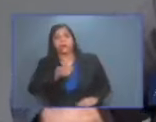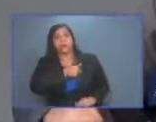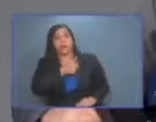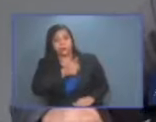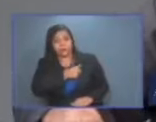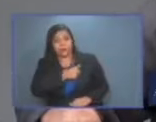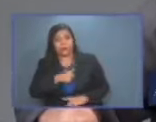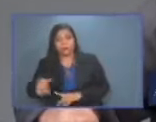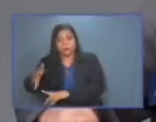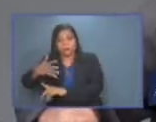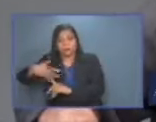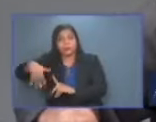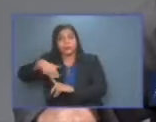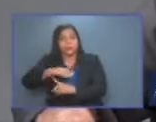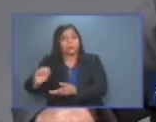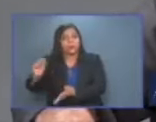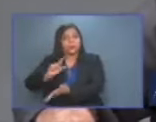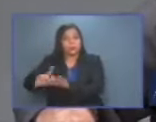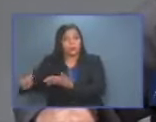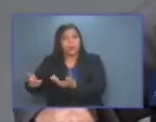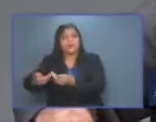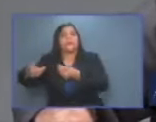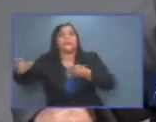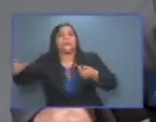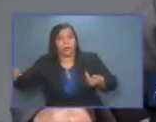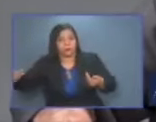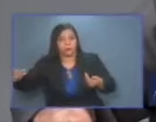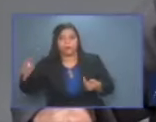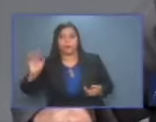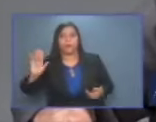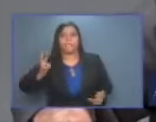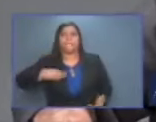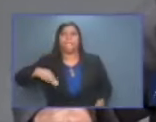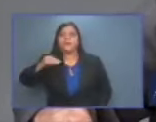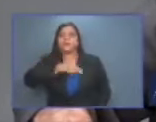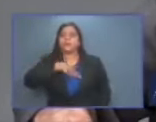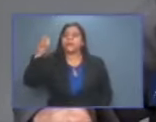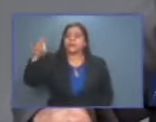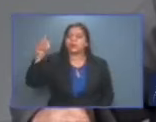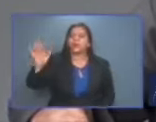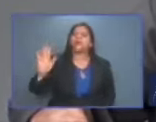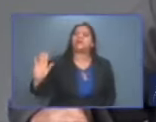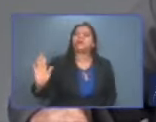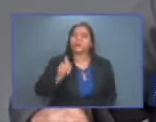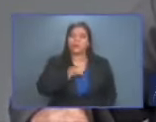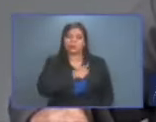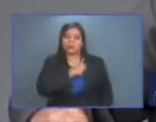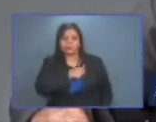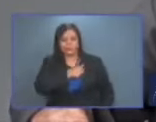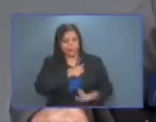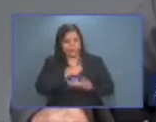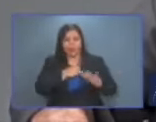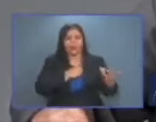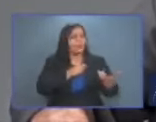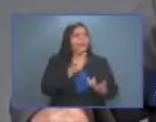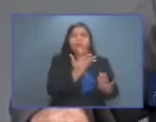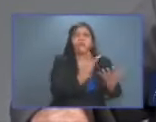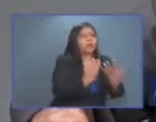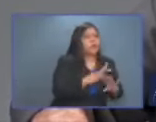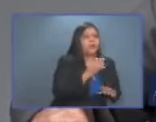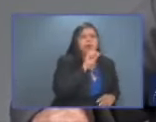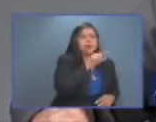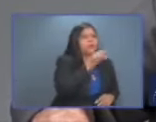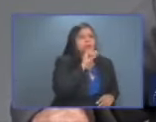la situación de las escuelas eso es una responsabilidad del ministerio de sus titulares no nos quiera traspasar a nosotros